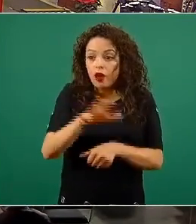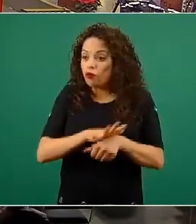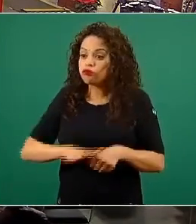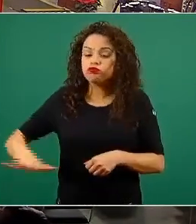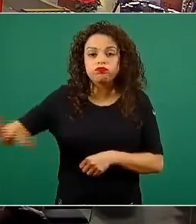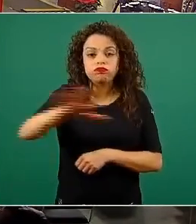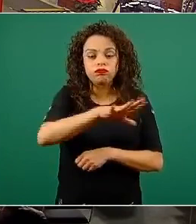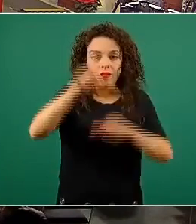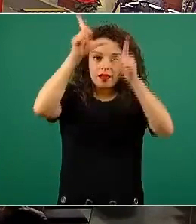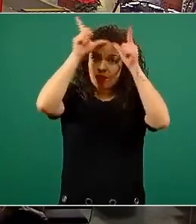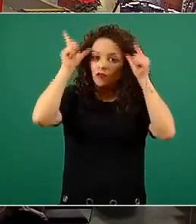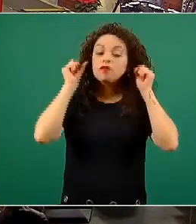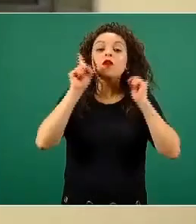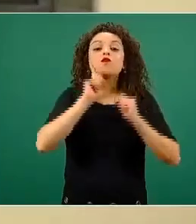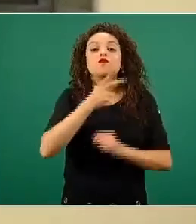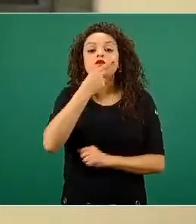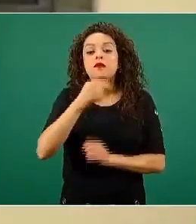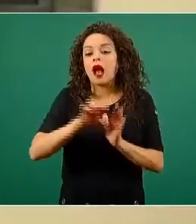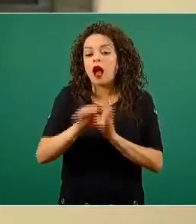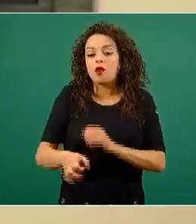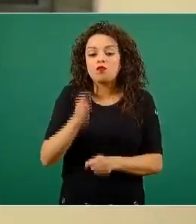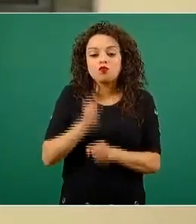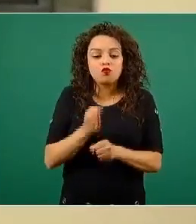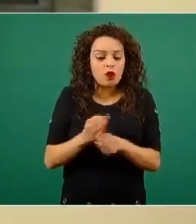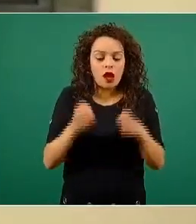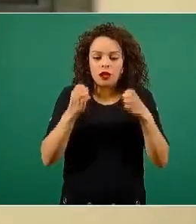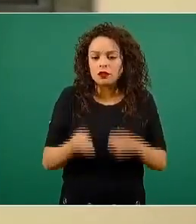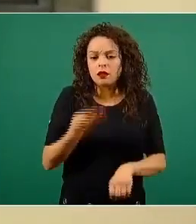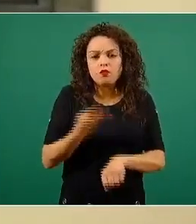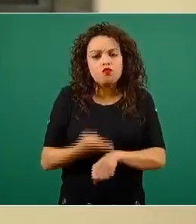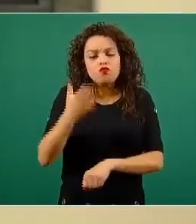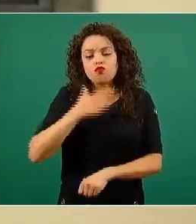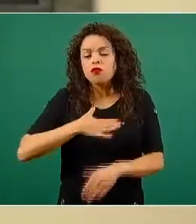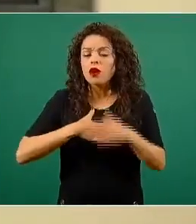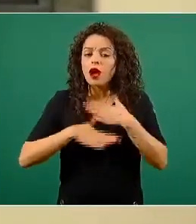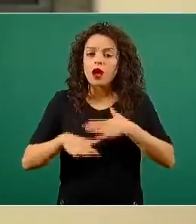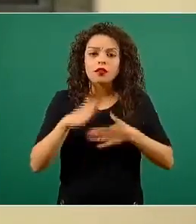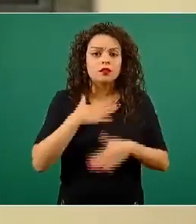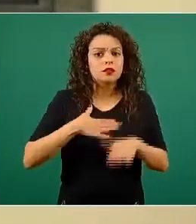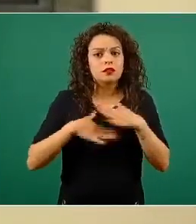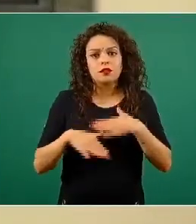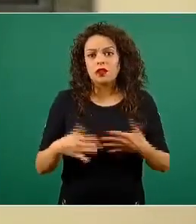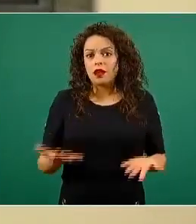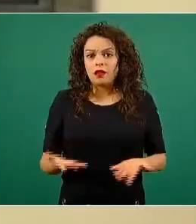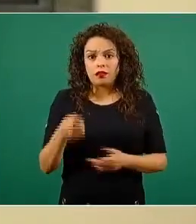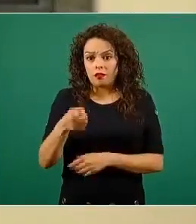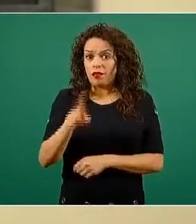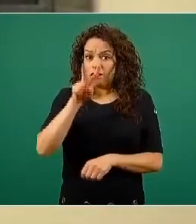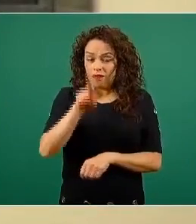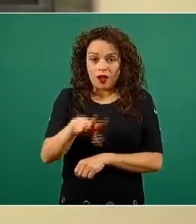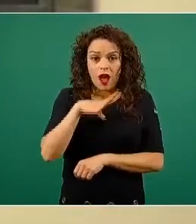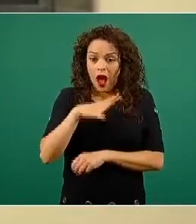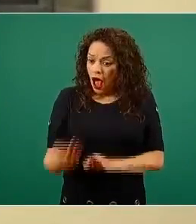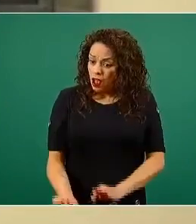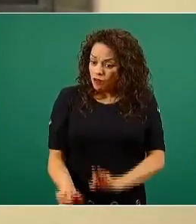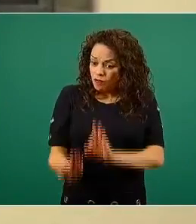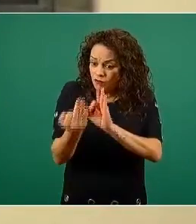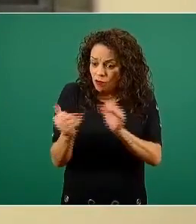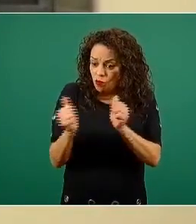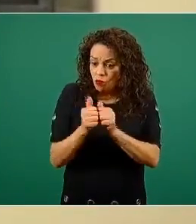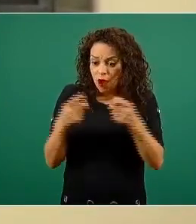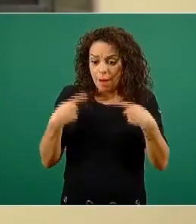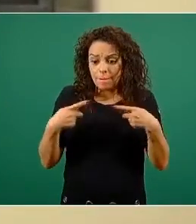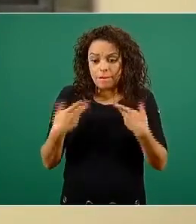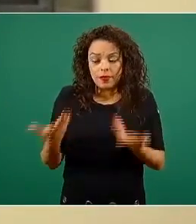que ahorita, por ejemplo, han de estar cansados y que son el personal de primera línea para atención